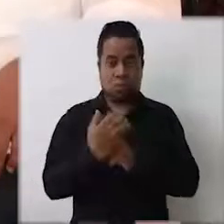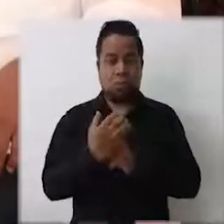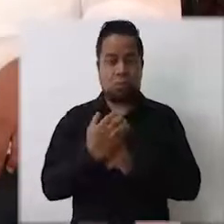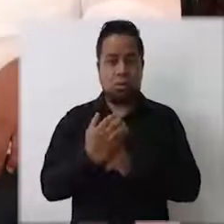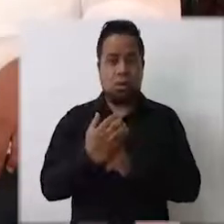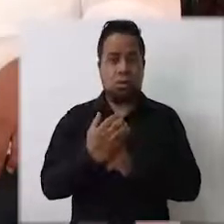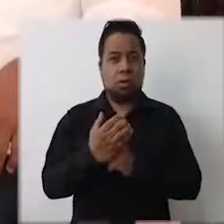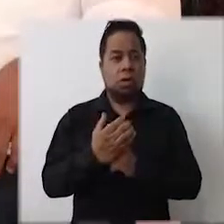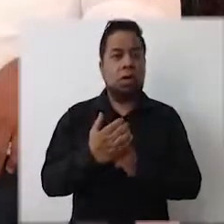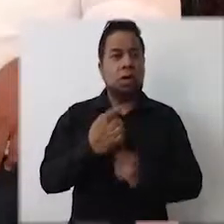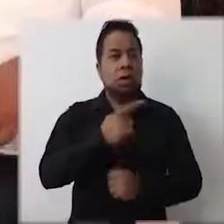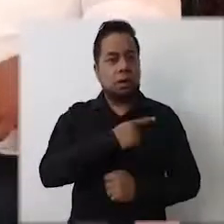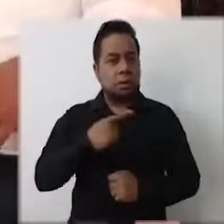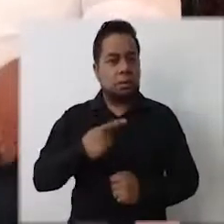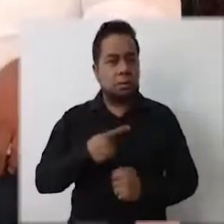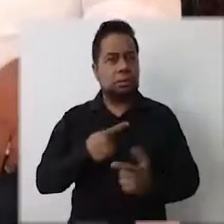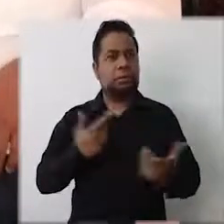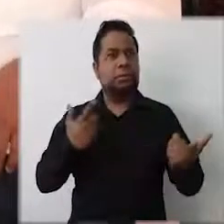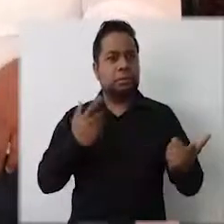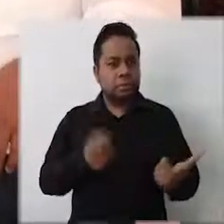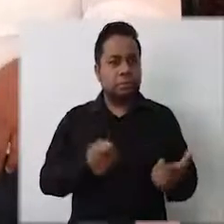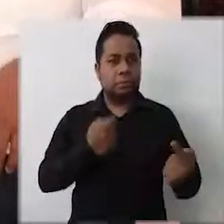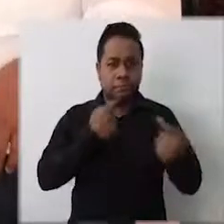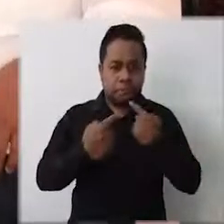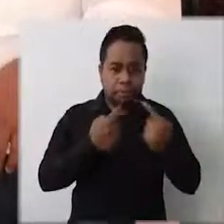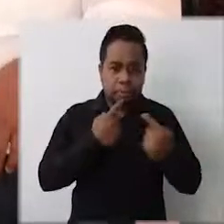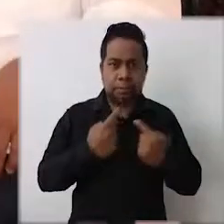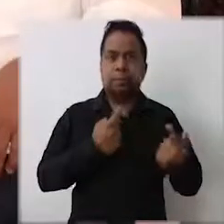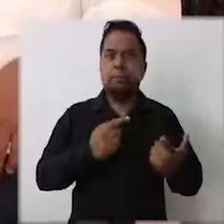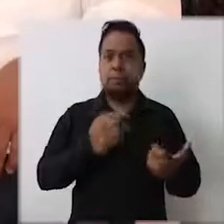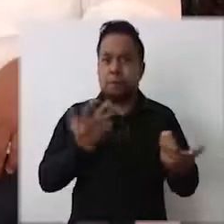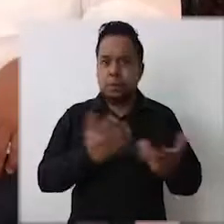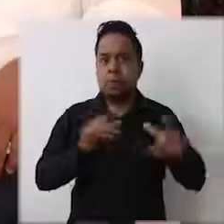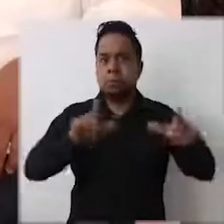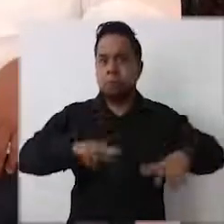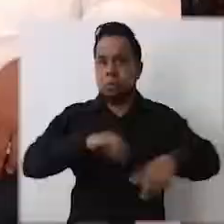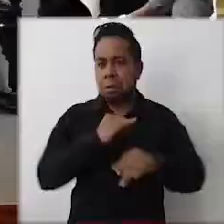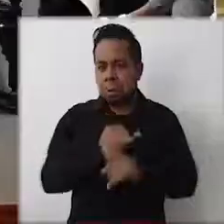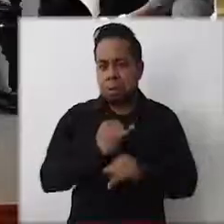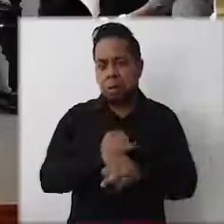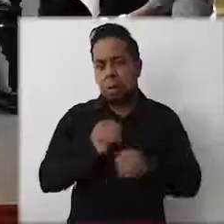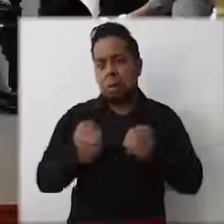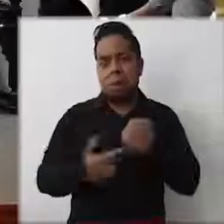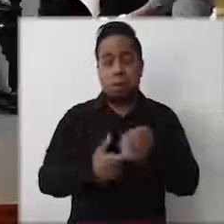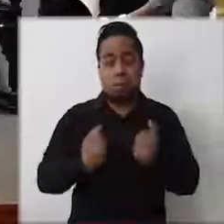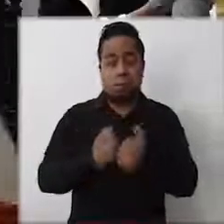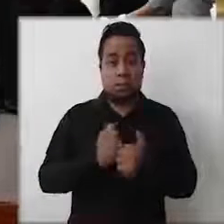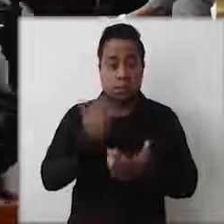presenta. Es cuanto, señor presidente. Gracias, señor secretario.